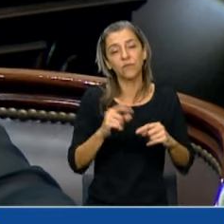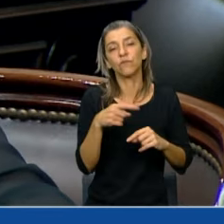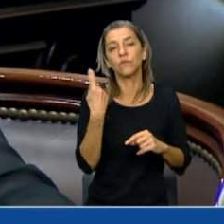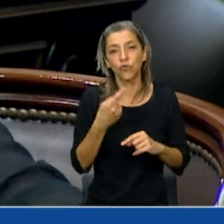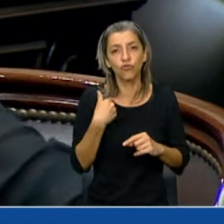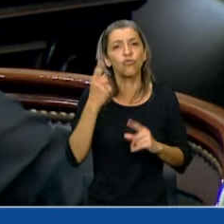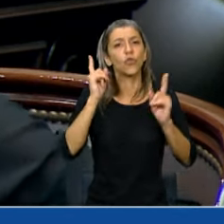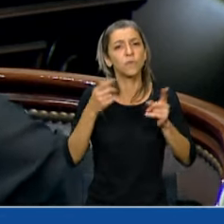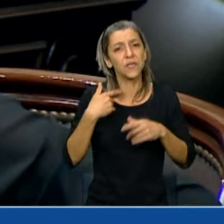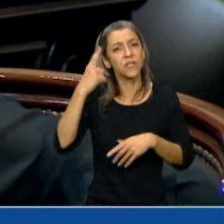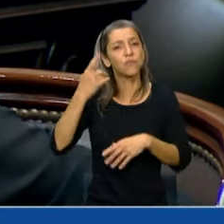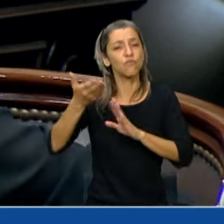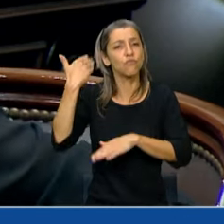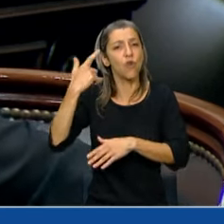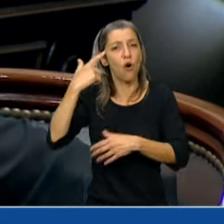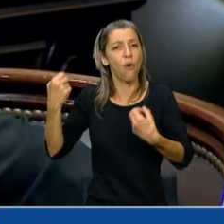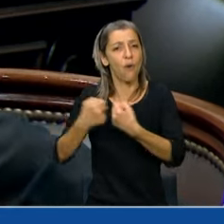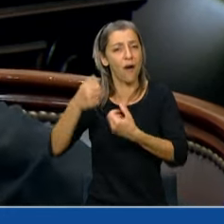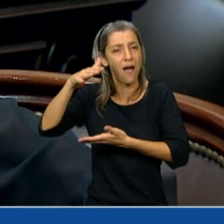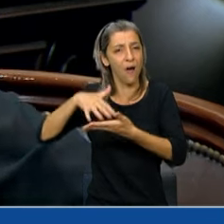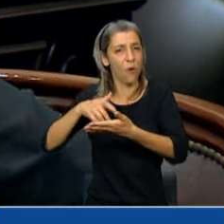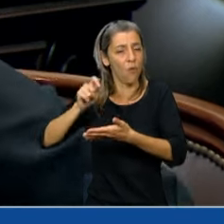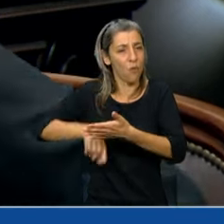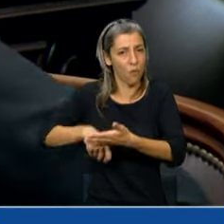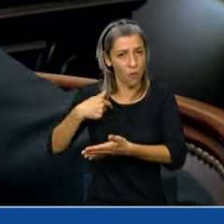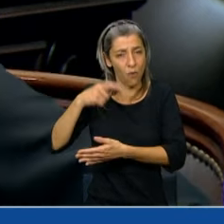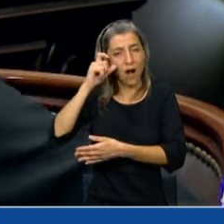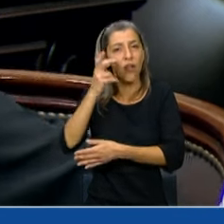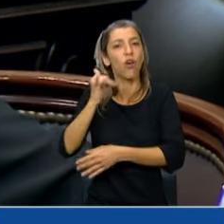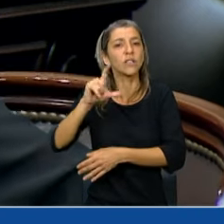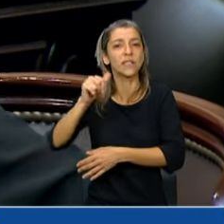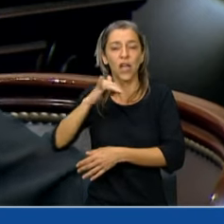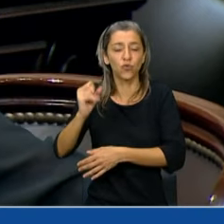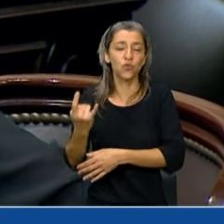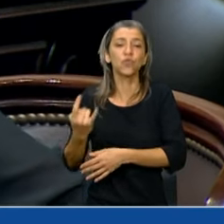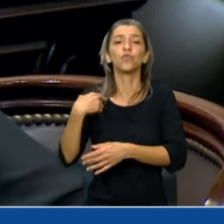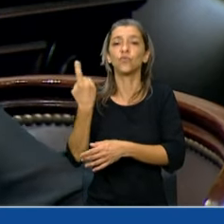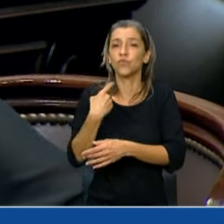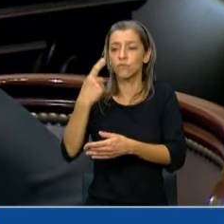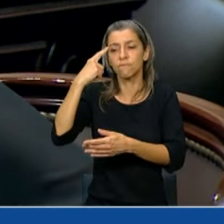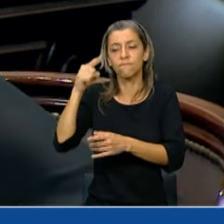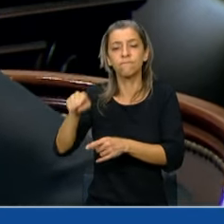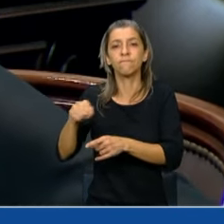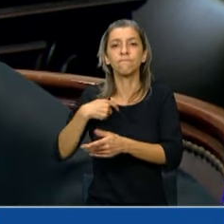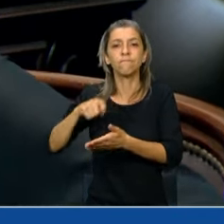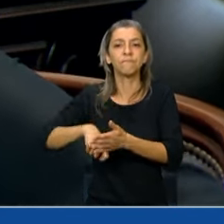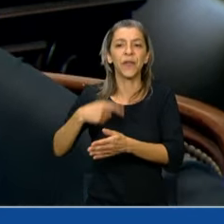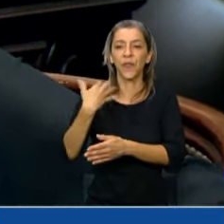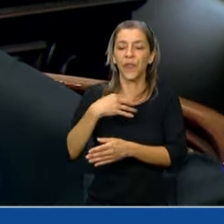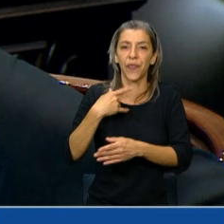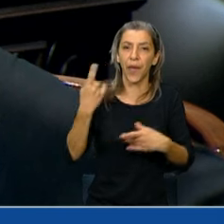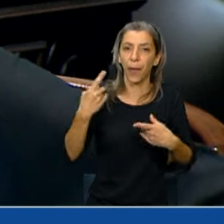escazú es necesario señor presidente ajustarse a las posibilidades de que